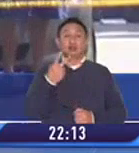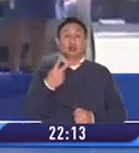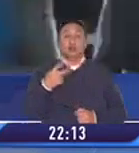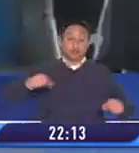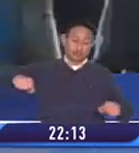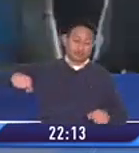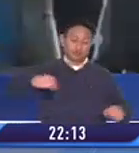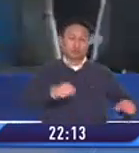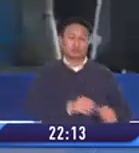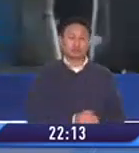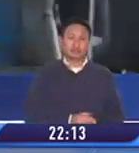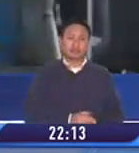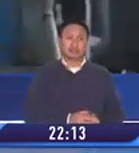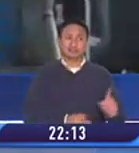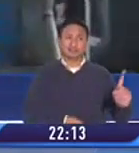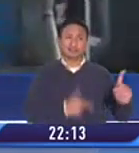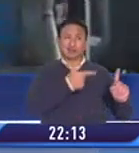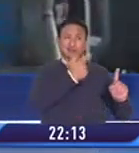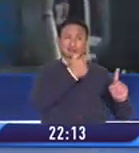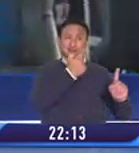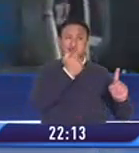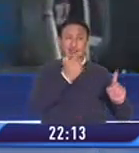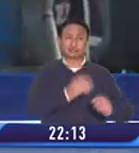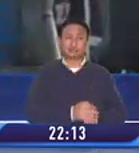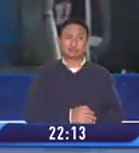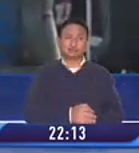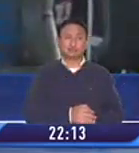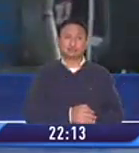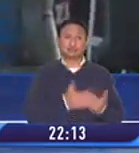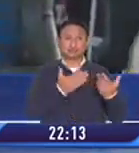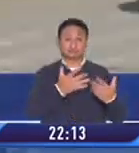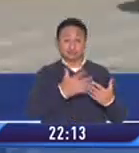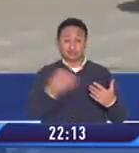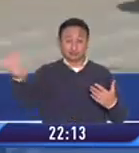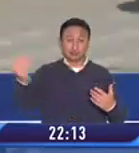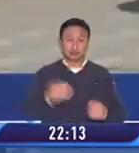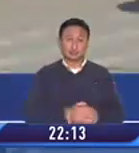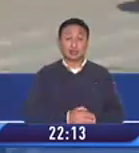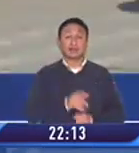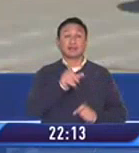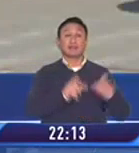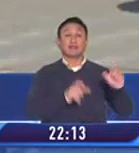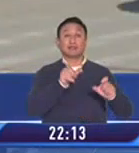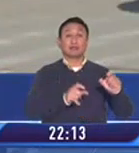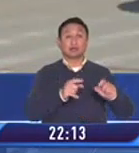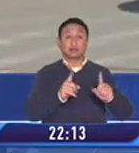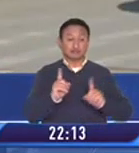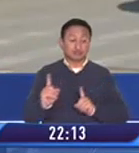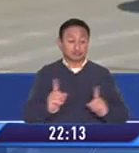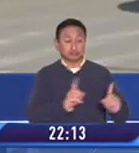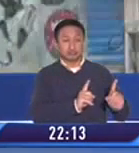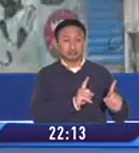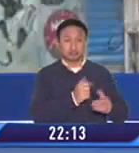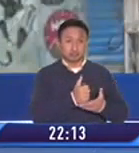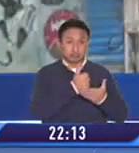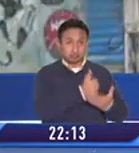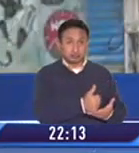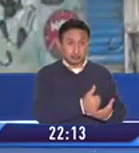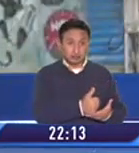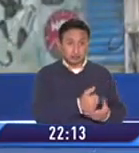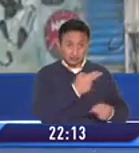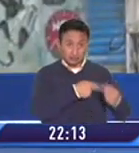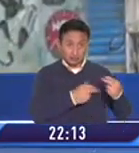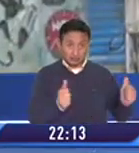2 sujetos que le propinaron los disparos. Luego que se fueron los sicarios, los moradores del sector y los trabajadores de los